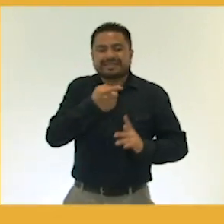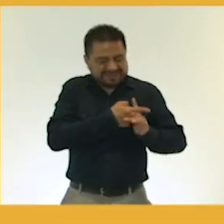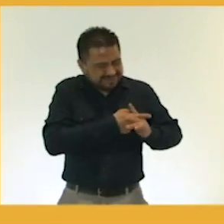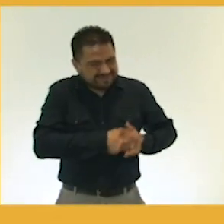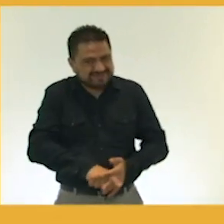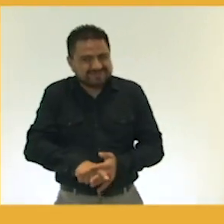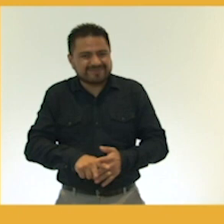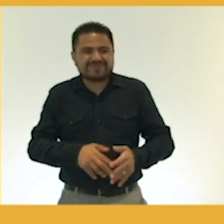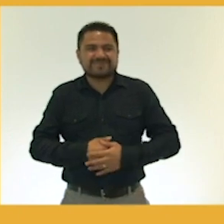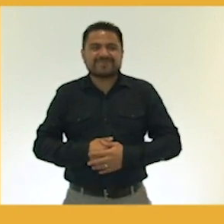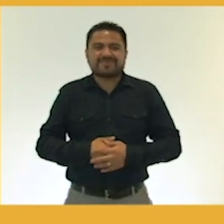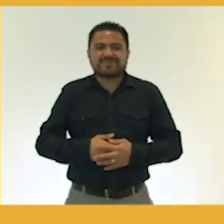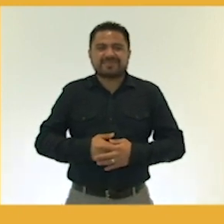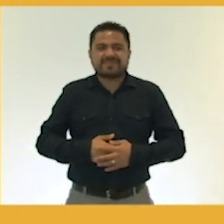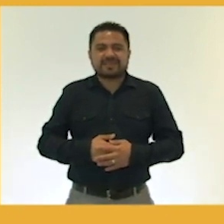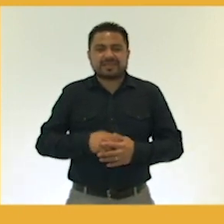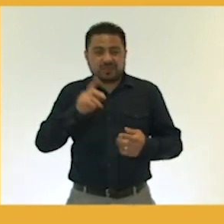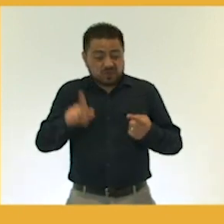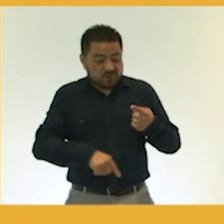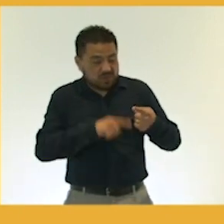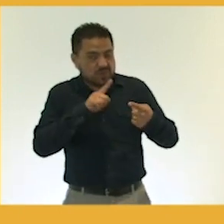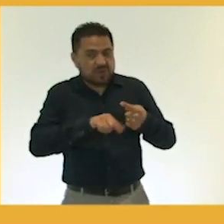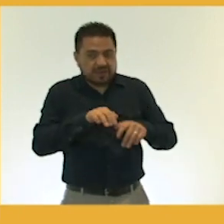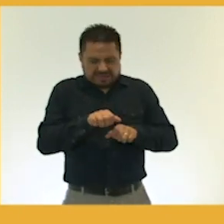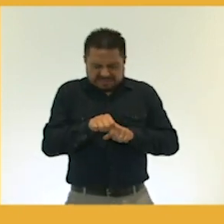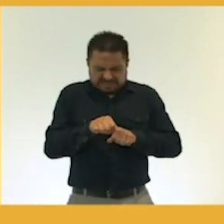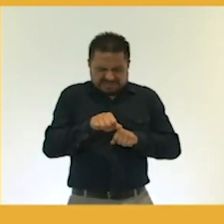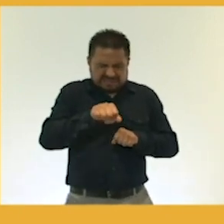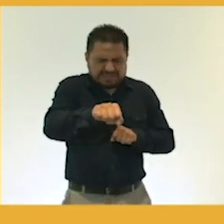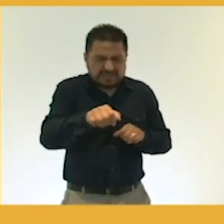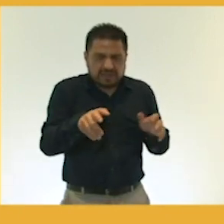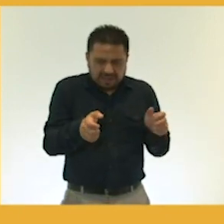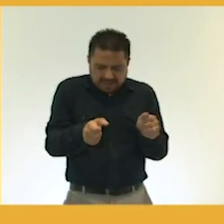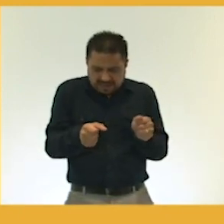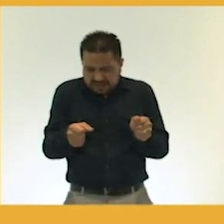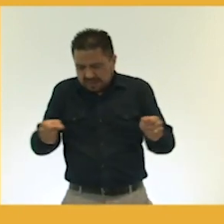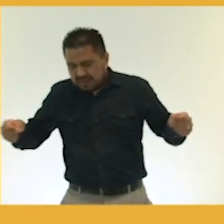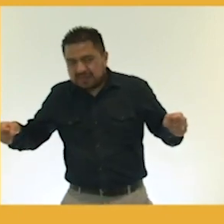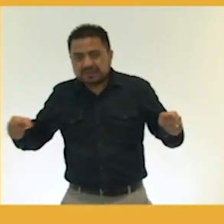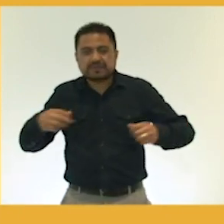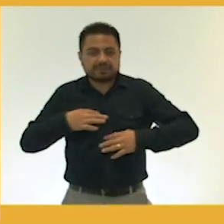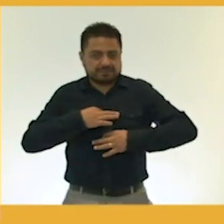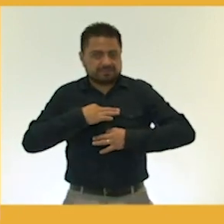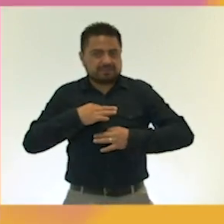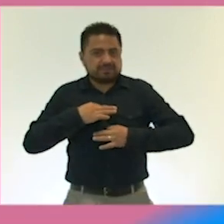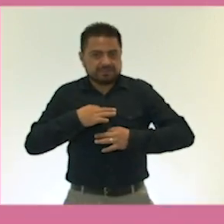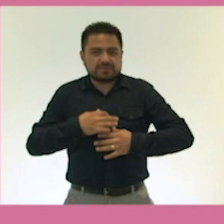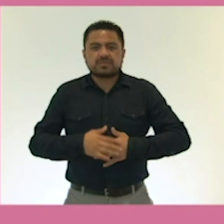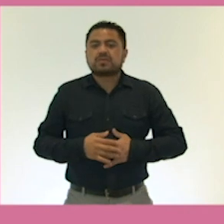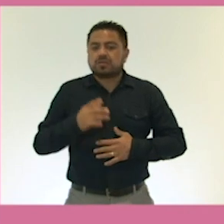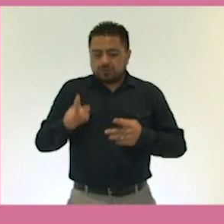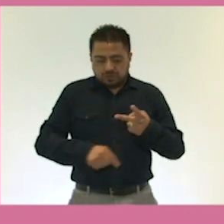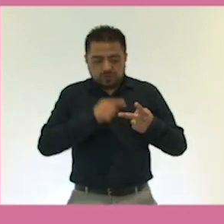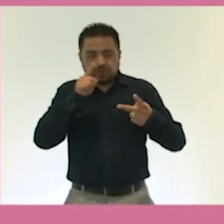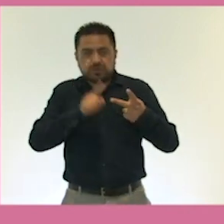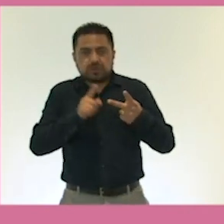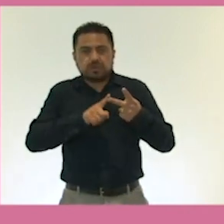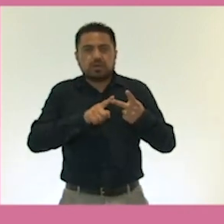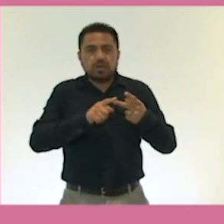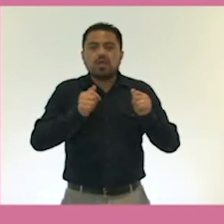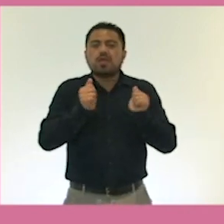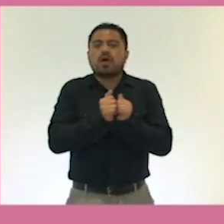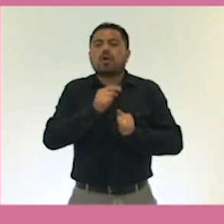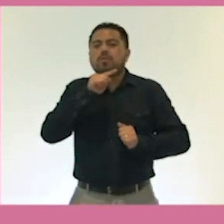¡Empecemos! 1. Estira la playera a lo largo y a lo ancho. 2. Marca con